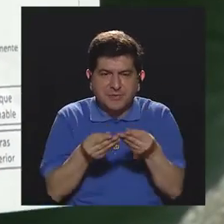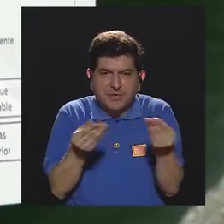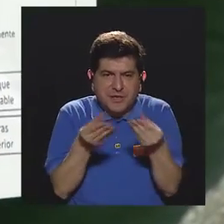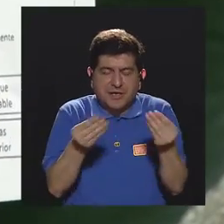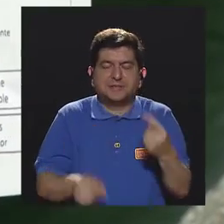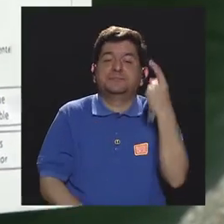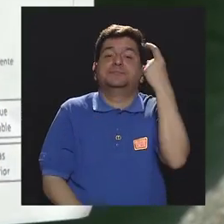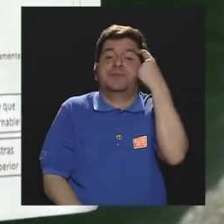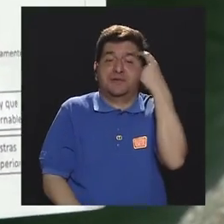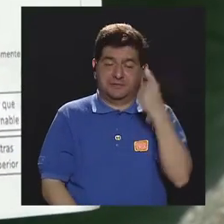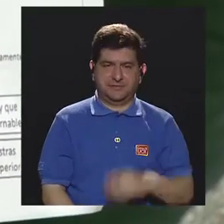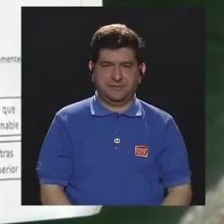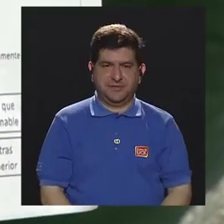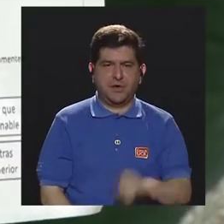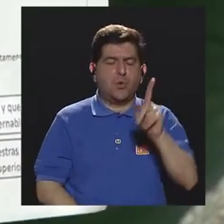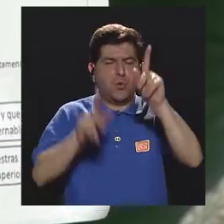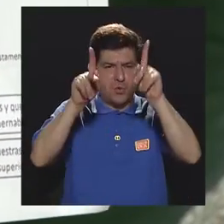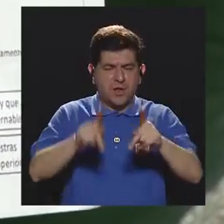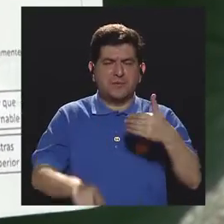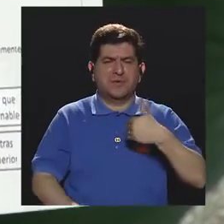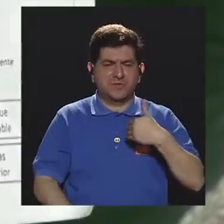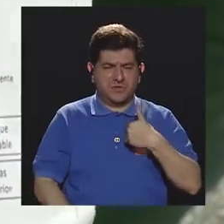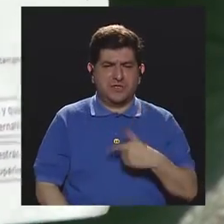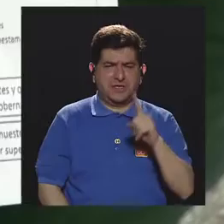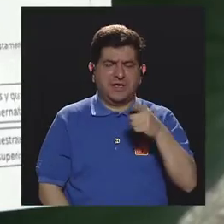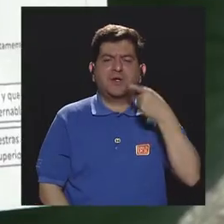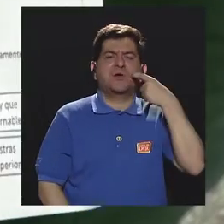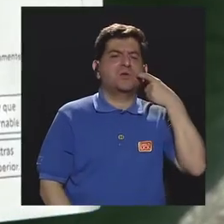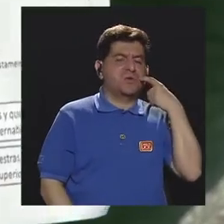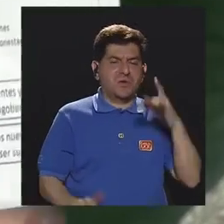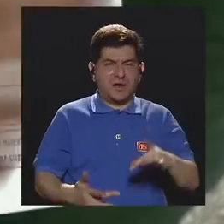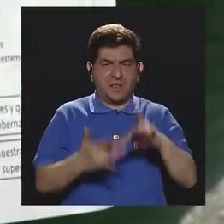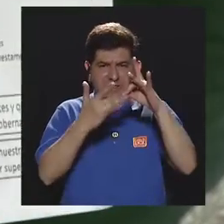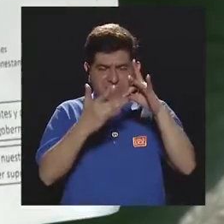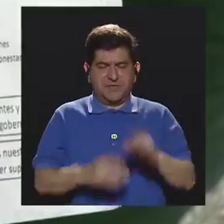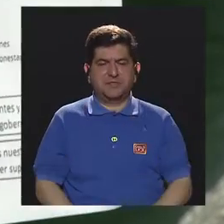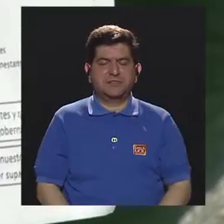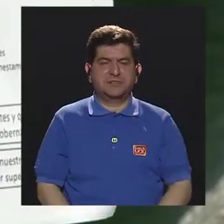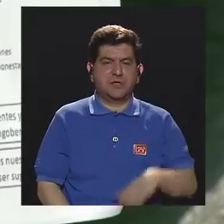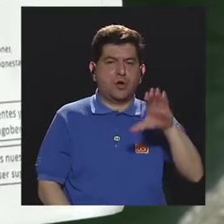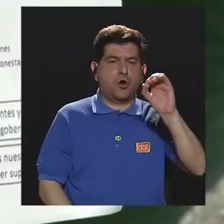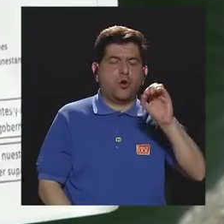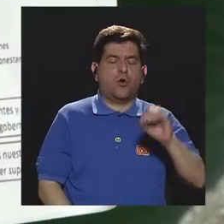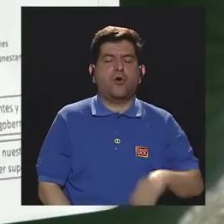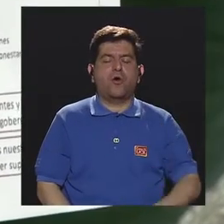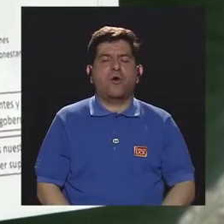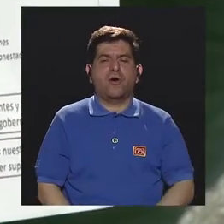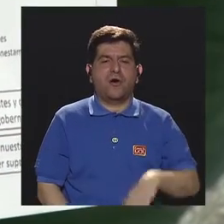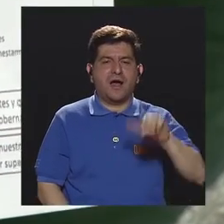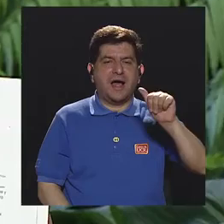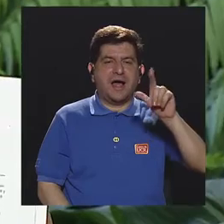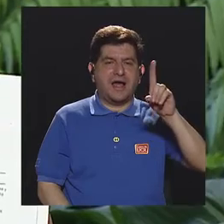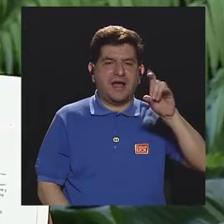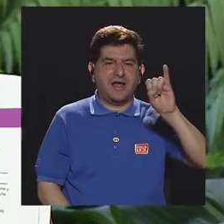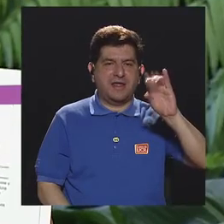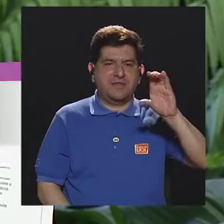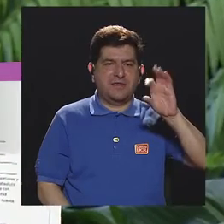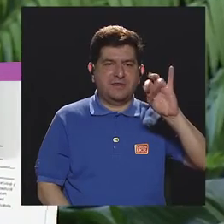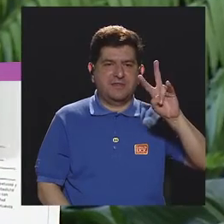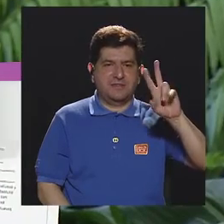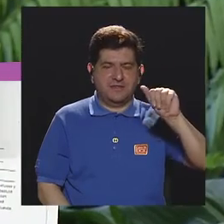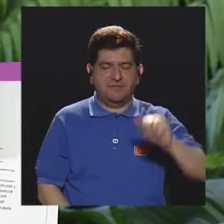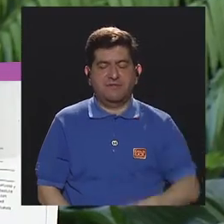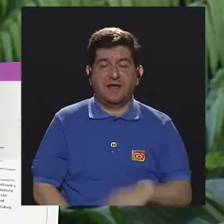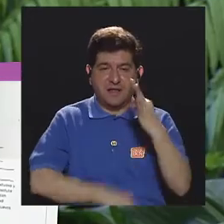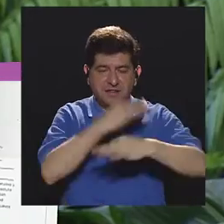Entonces, de una persona generalmente que tiene cualquier tipo de adicción, sobre todo las coadictivas, las relaciones coadictivas